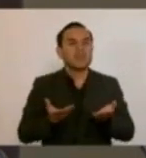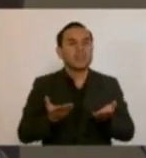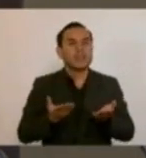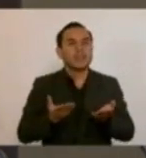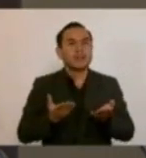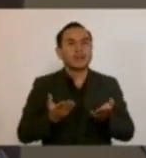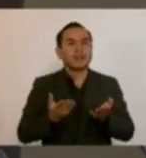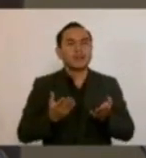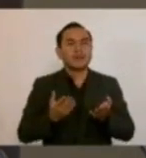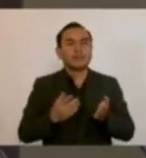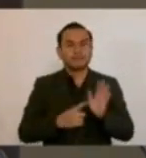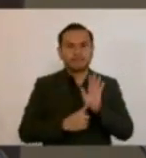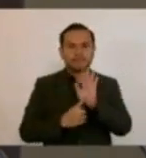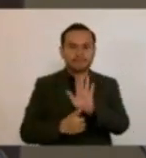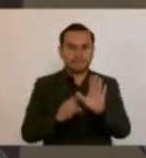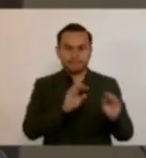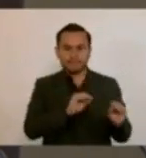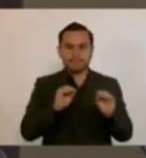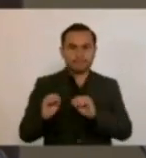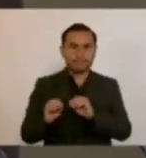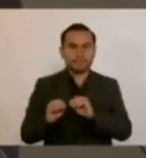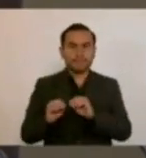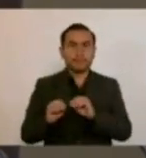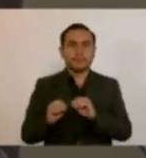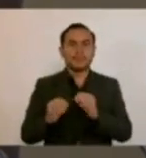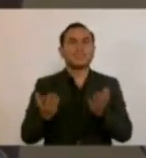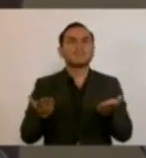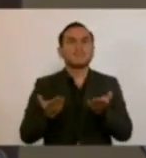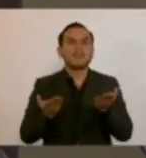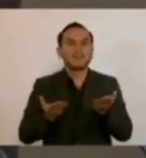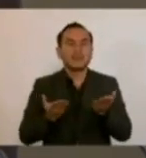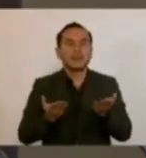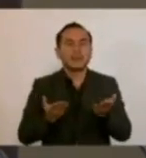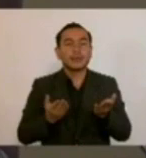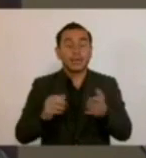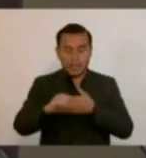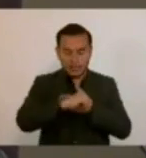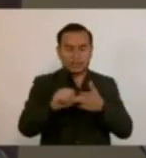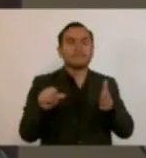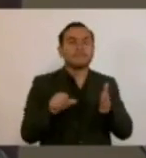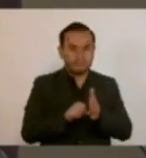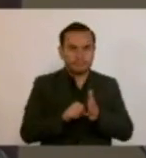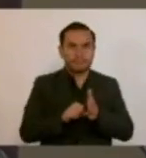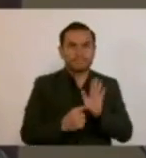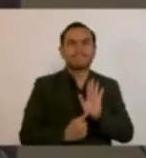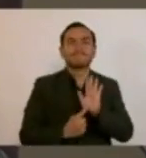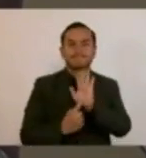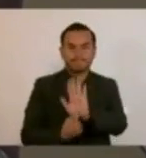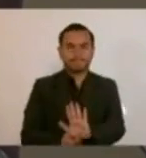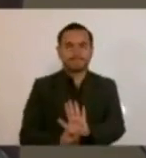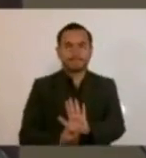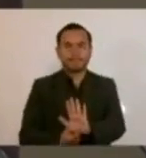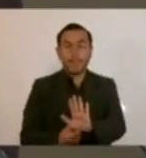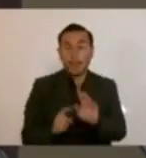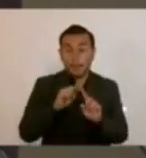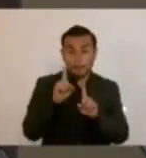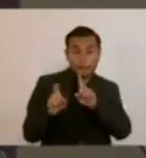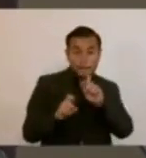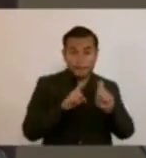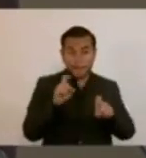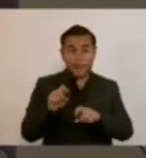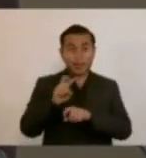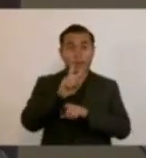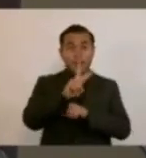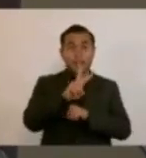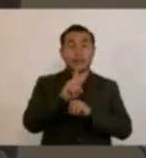plan anticrisis a la Asamblea Legislativa en la cual vamos a presentar, vamos a consultar con los